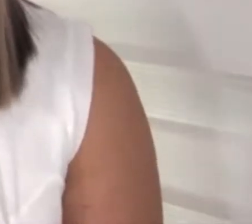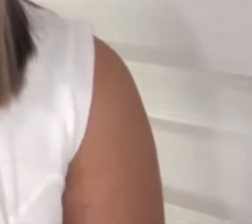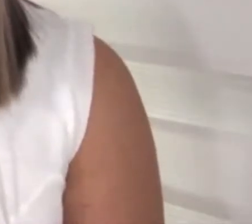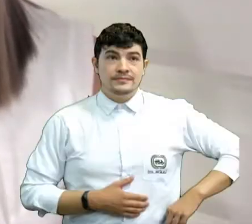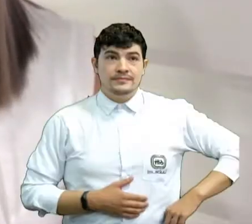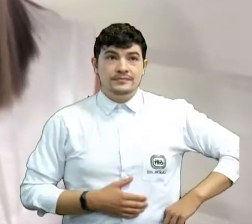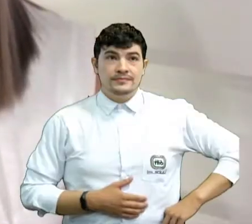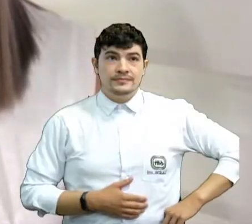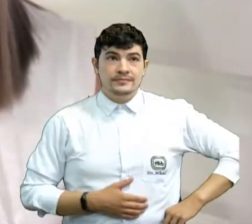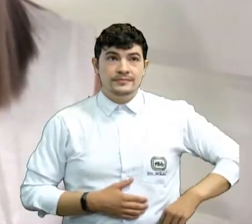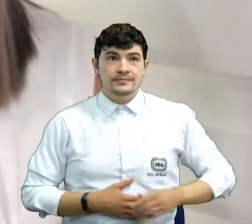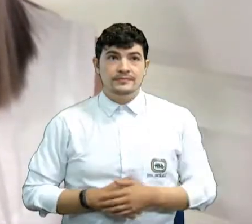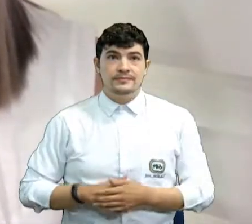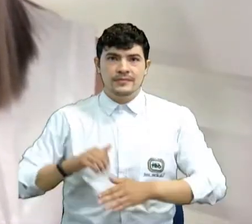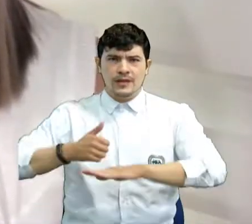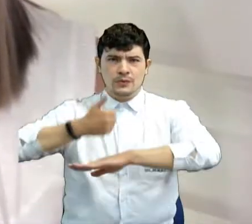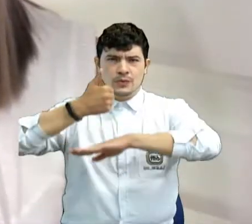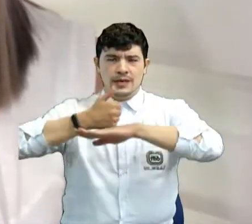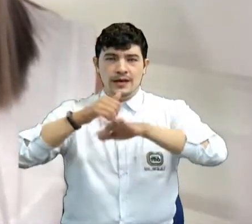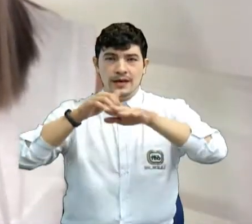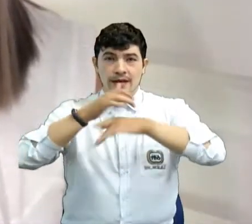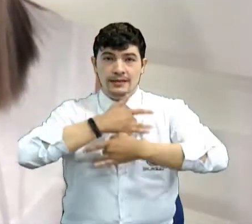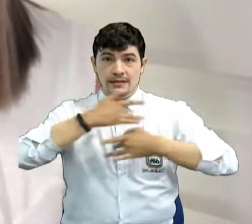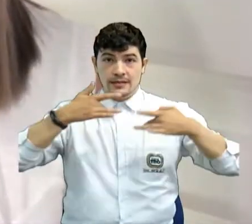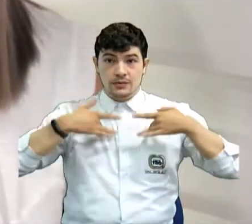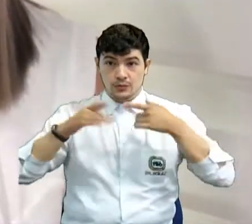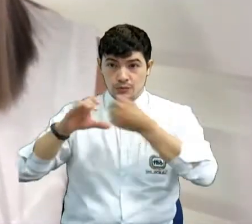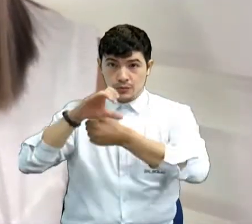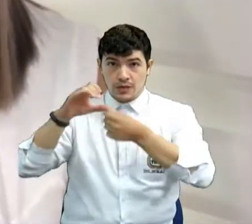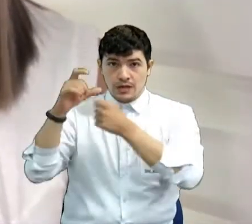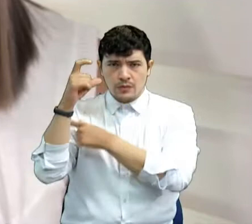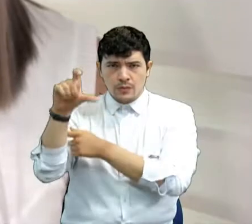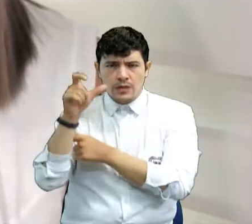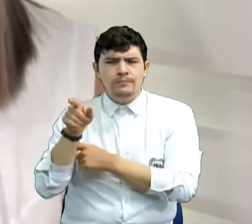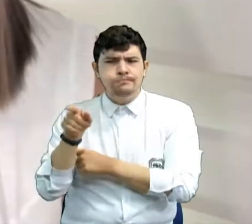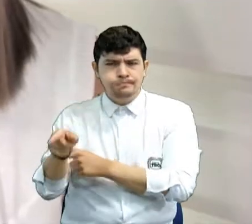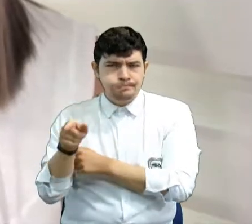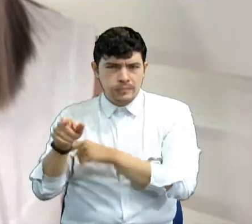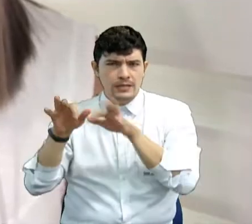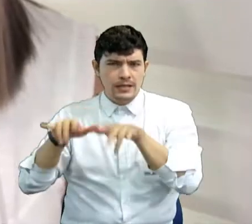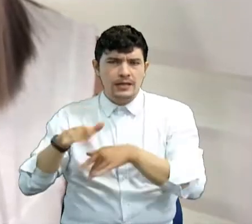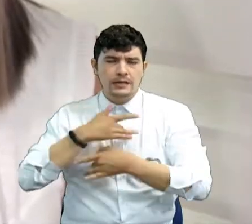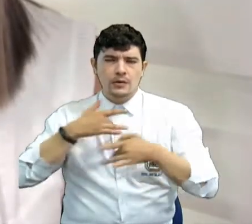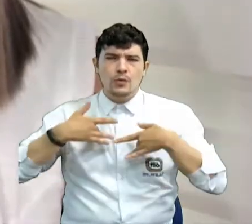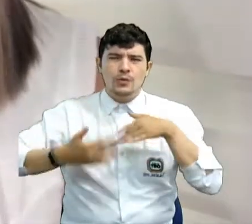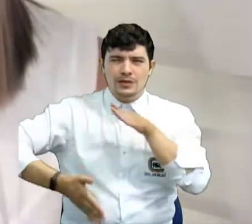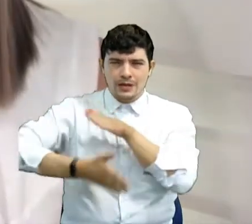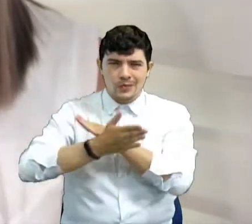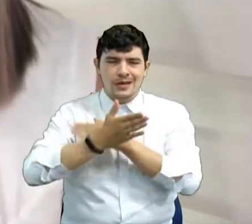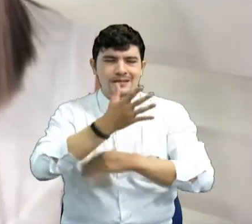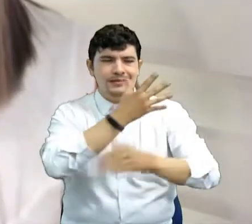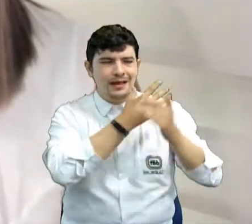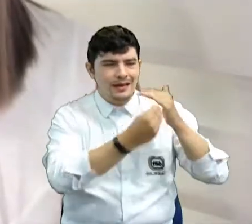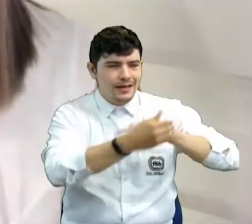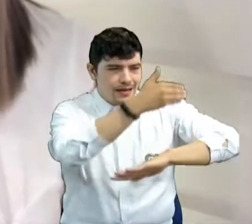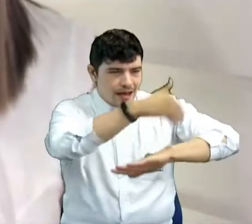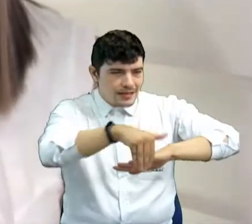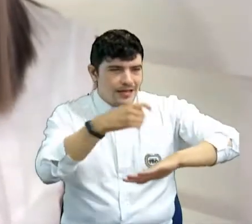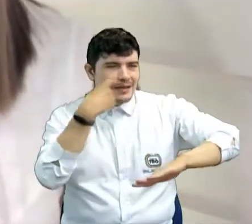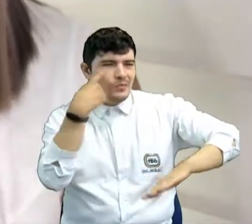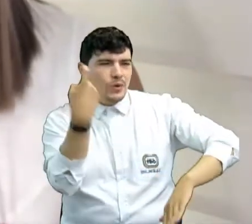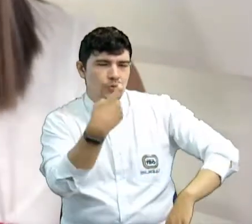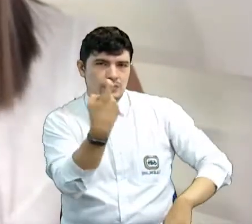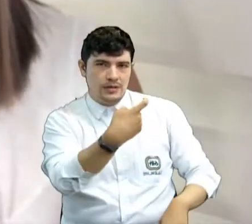Las autoridades sanitarias en Cúcuta continúan en la búsqueda activa comunitaria de casos positivos de COVID-19 en medio de la